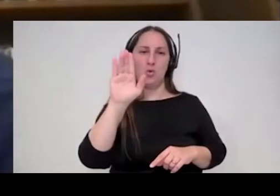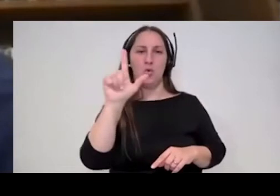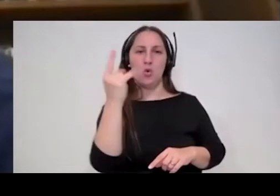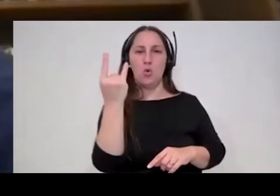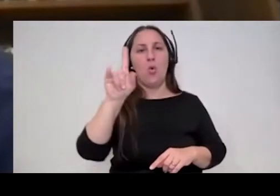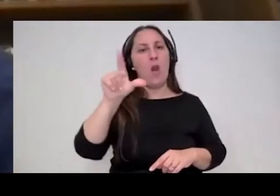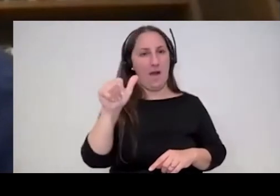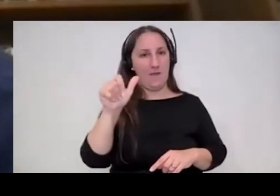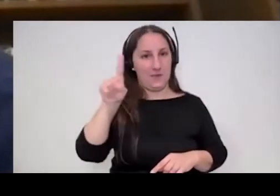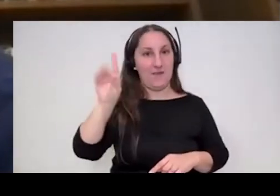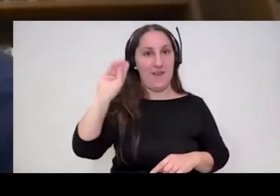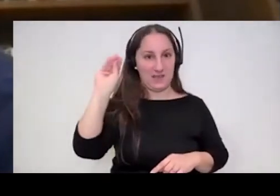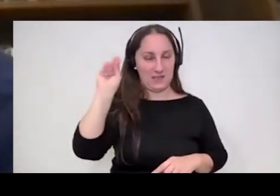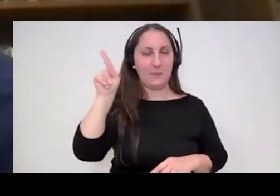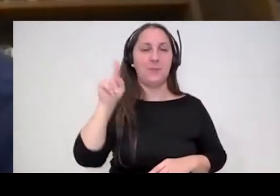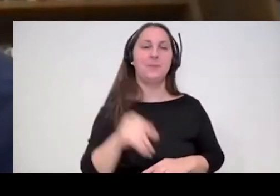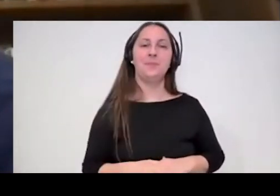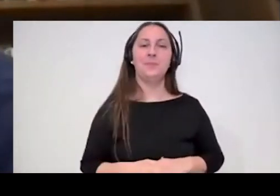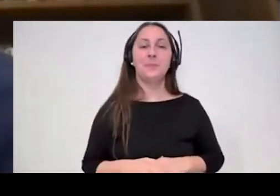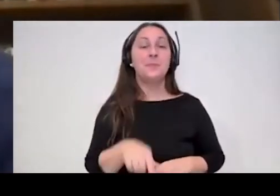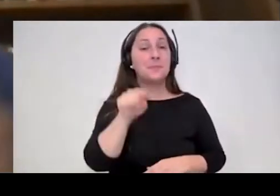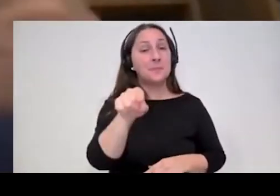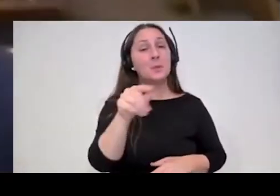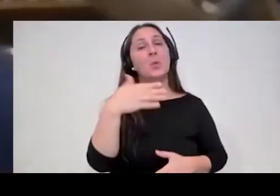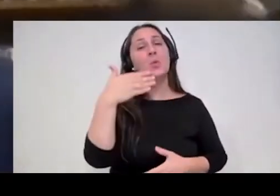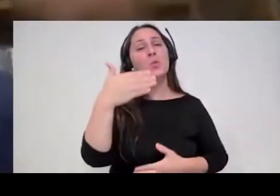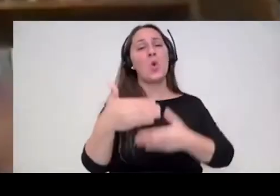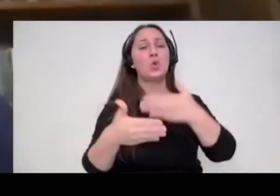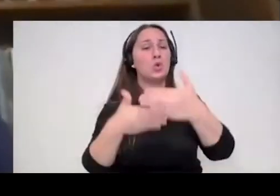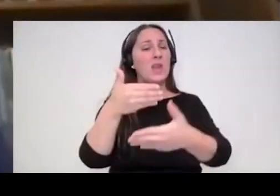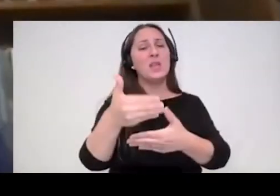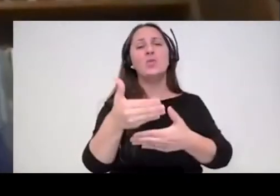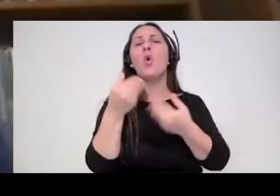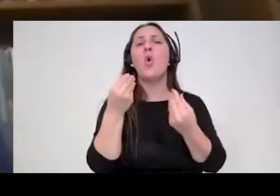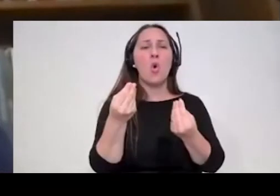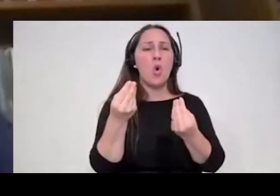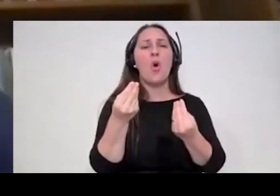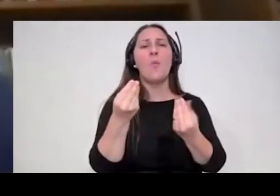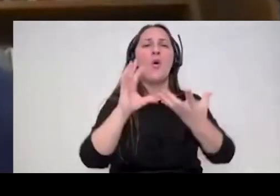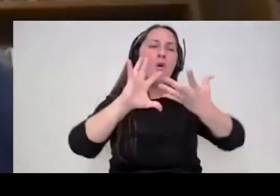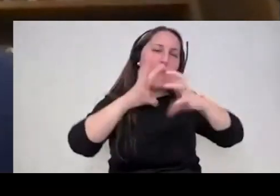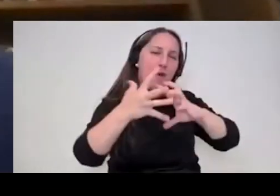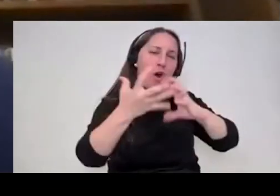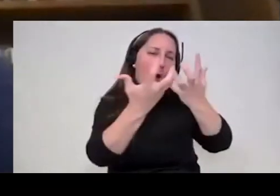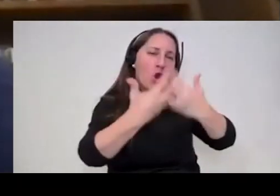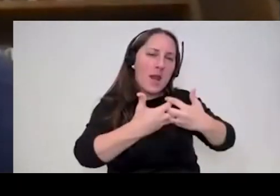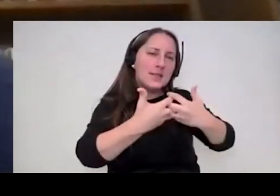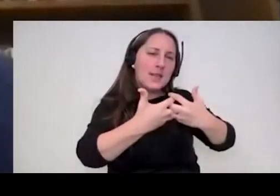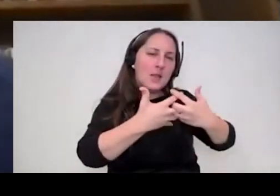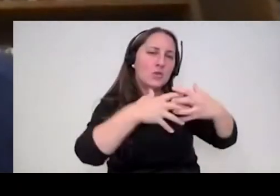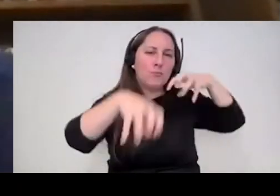Pero en general ese proceso se ha ido dando a partir de formas de organización, pero